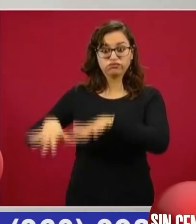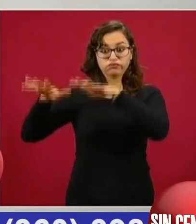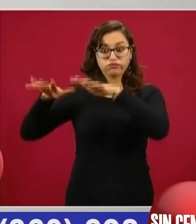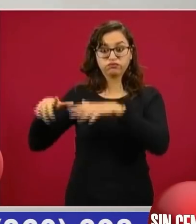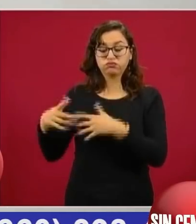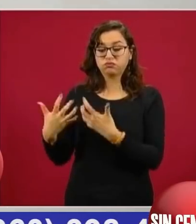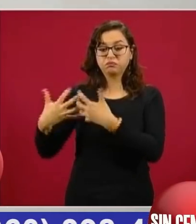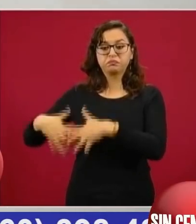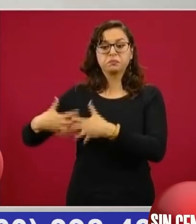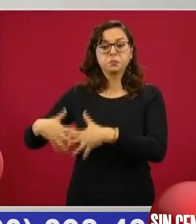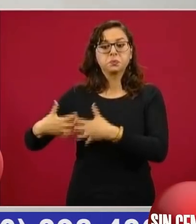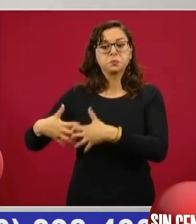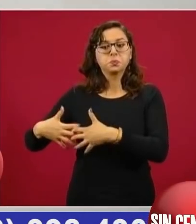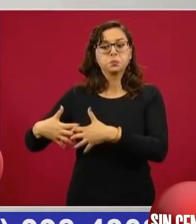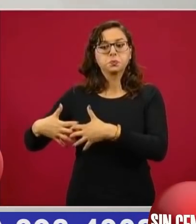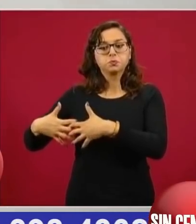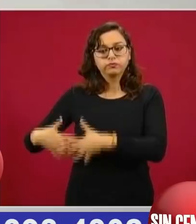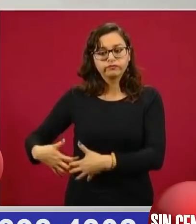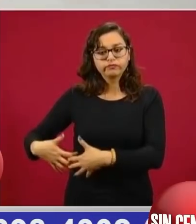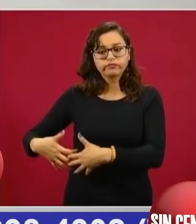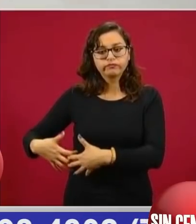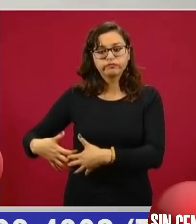se turbina,